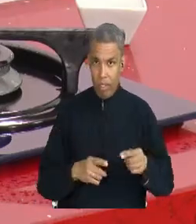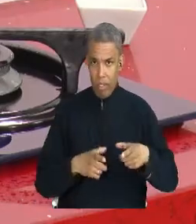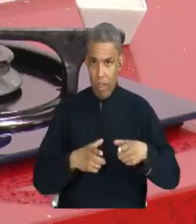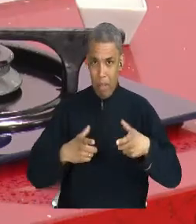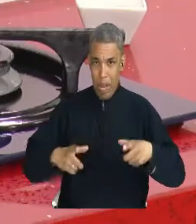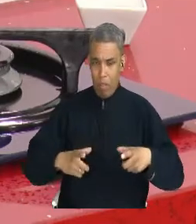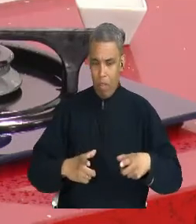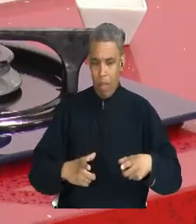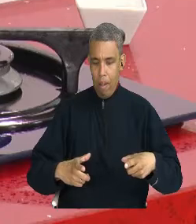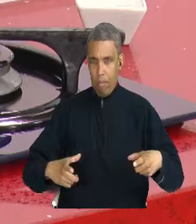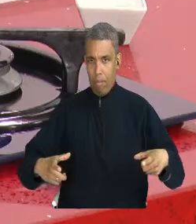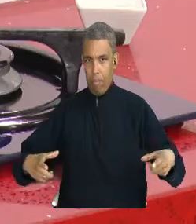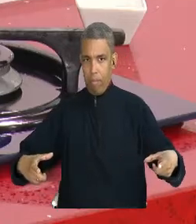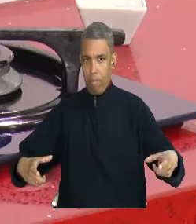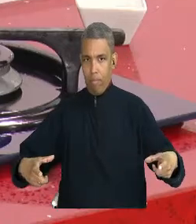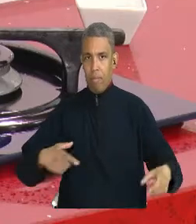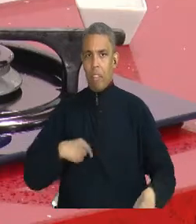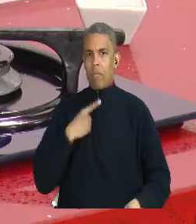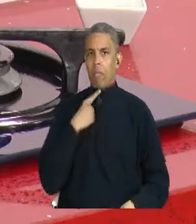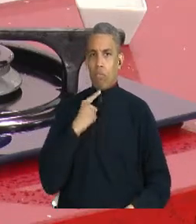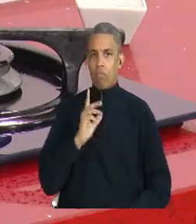dice. Ay, caramba, se me está plegando mi papa.